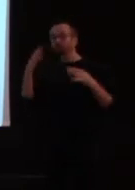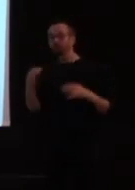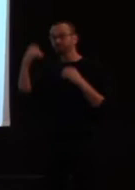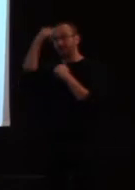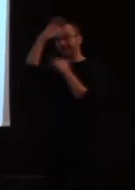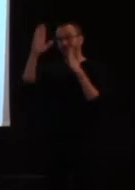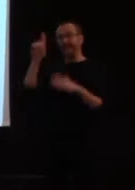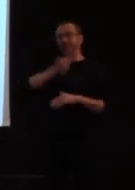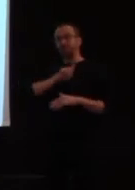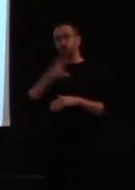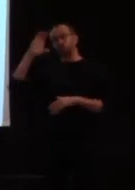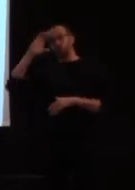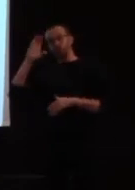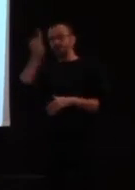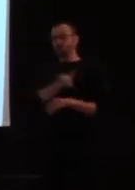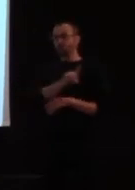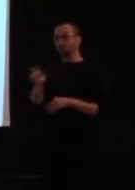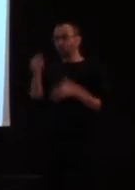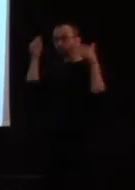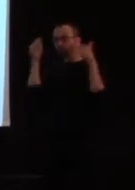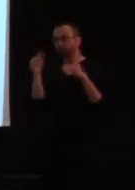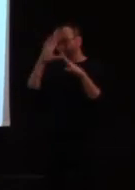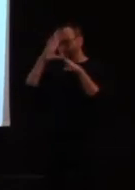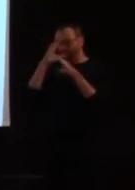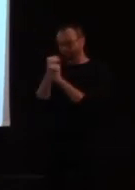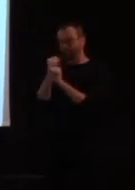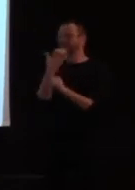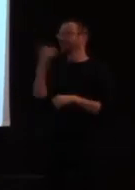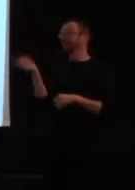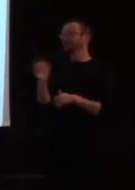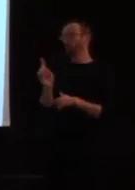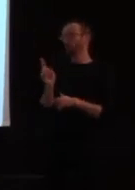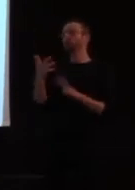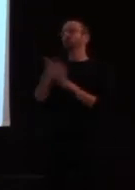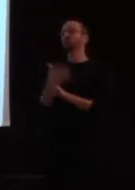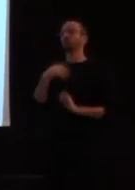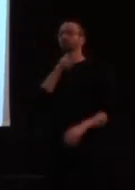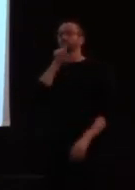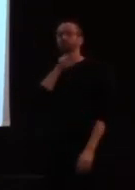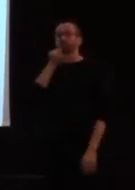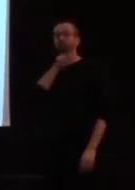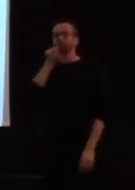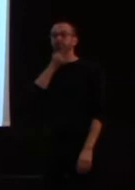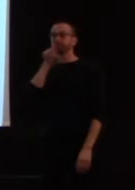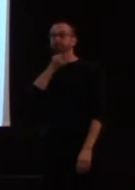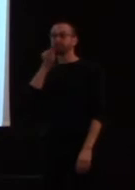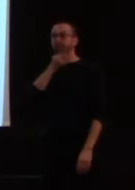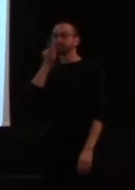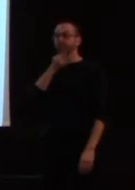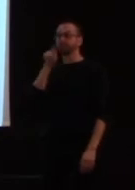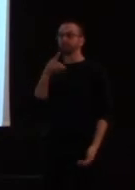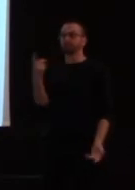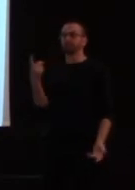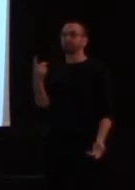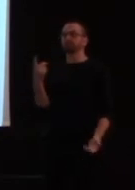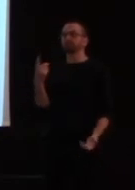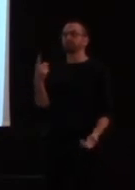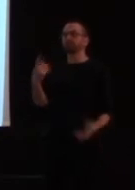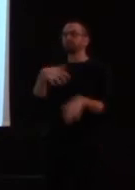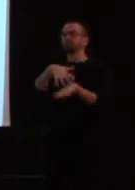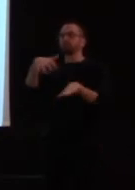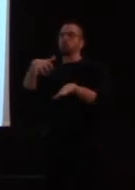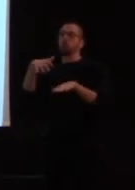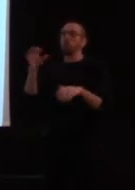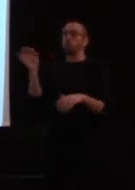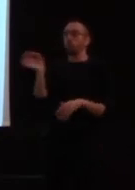no. Es fundamental, porque si no, corremos el riesgo de estar hablando y que hay un porcentaje